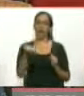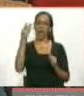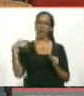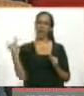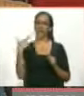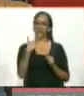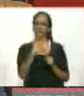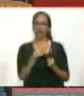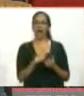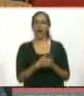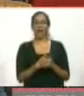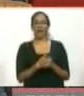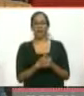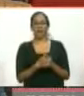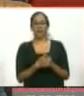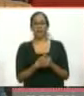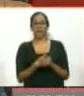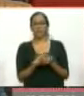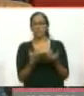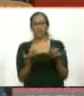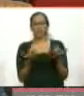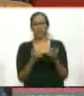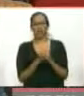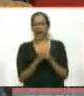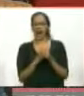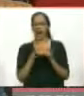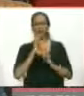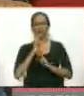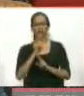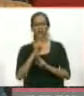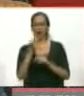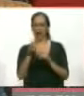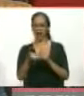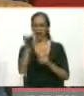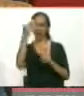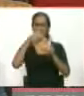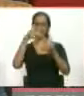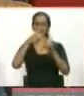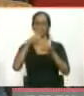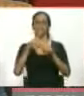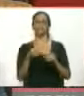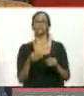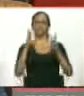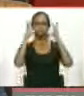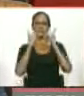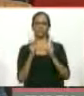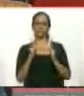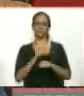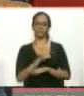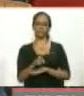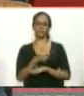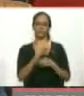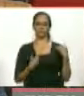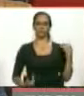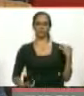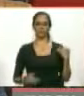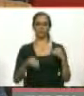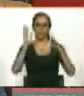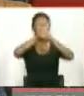pasaje que era resultado del alza de gasolina de las medidas neoliberales que carlos andrés iba a implementar